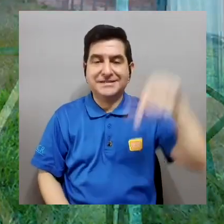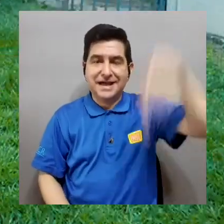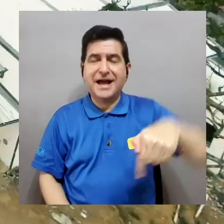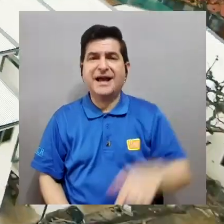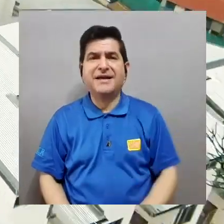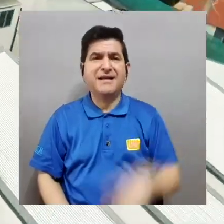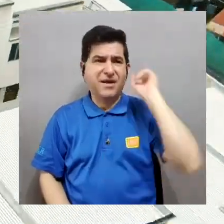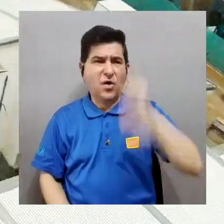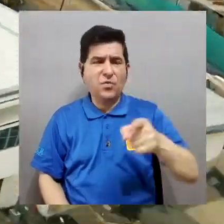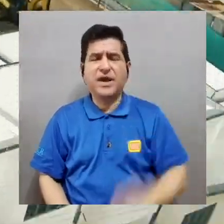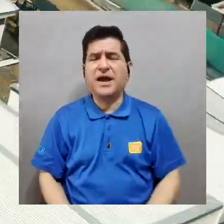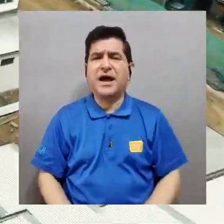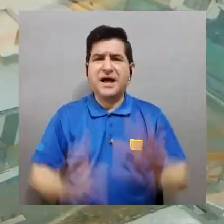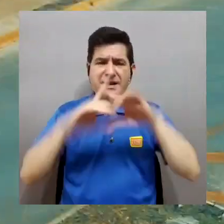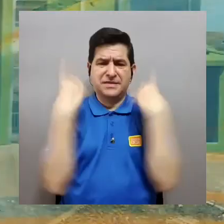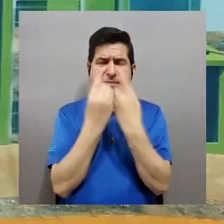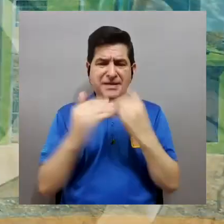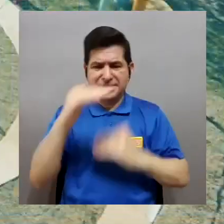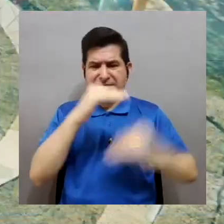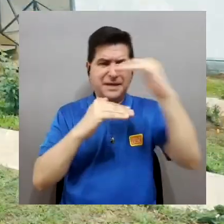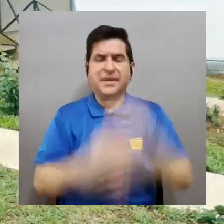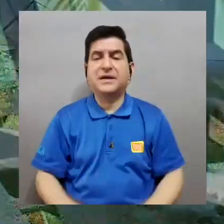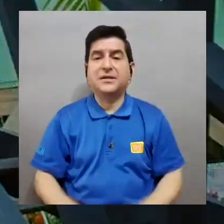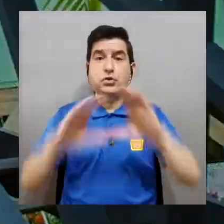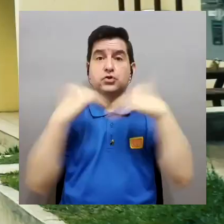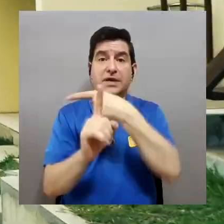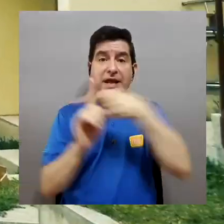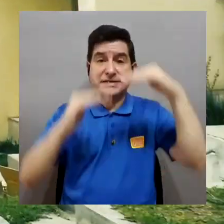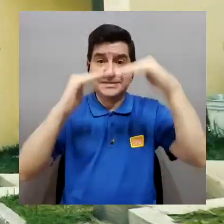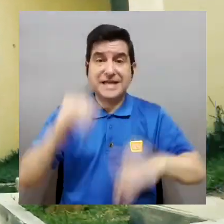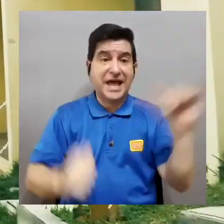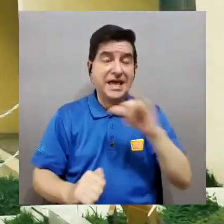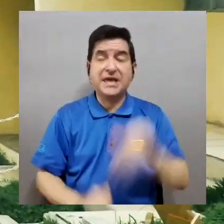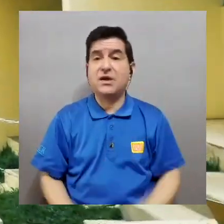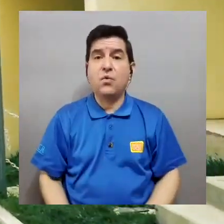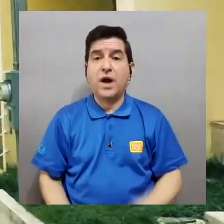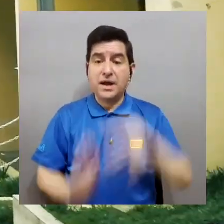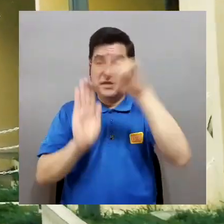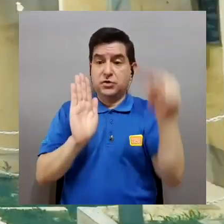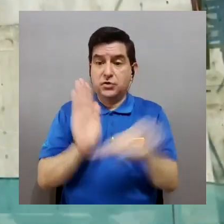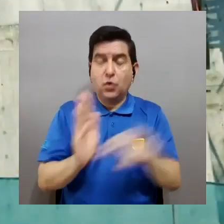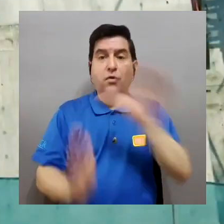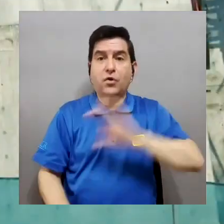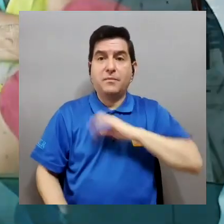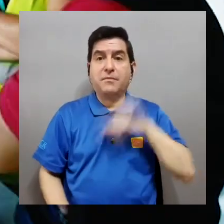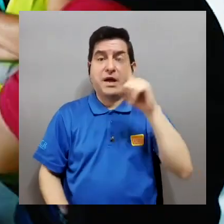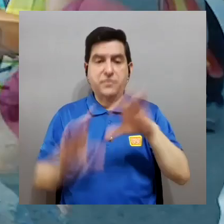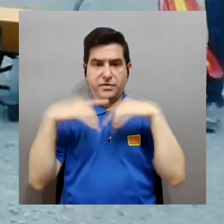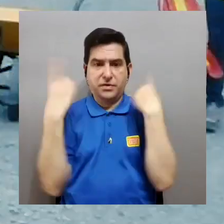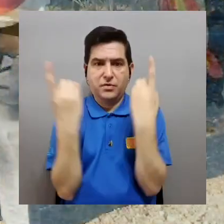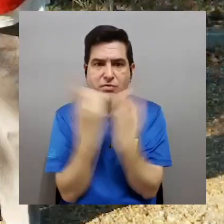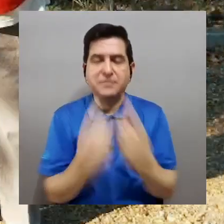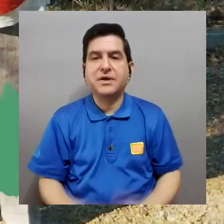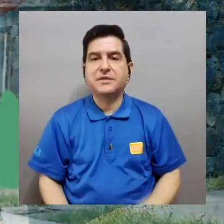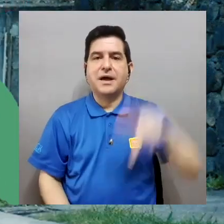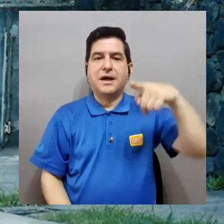a un edificio de apartamentos de clase media baja ponerle los mismos estándares de un edificio de apartamento